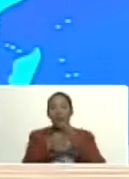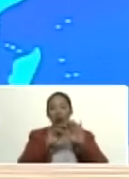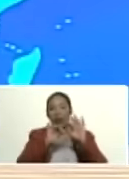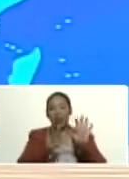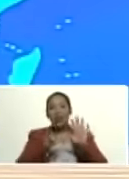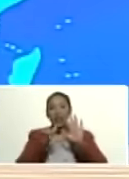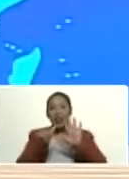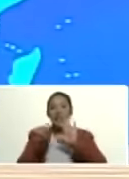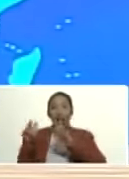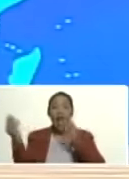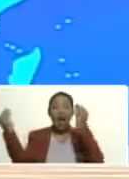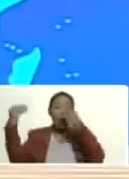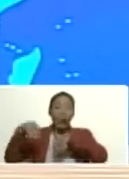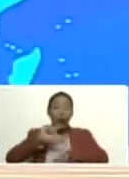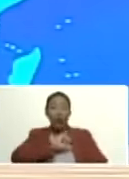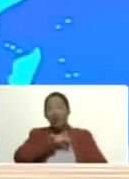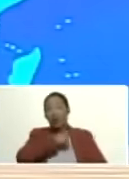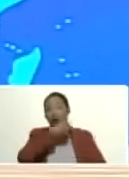1966, Acuerdo de Ginebra,